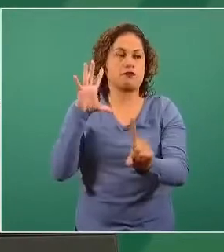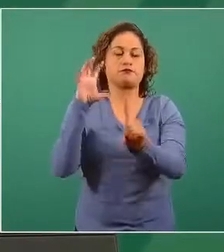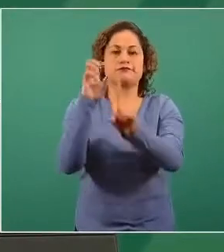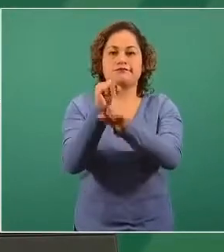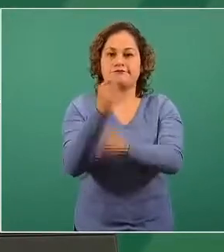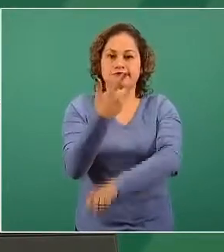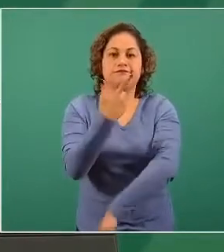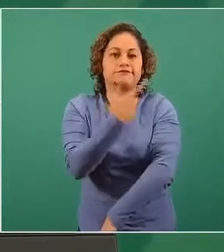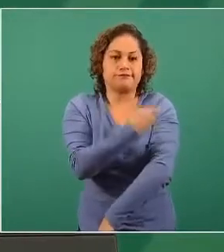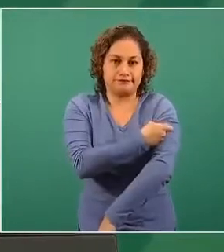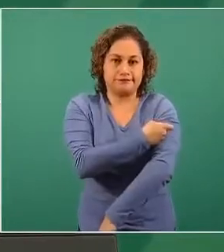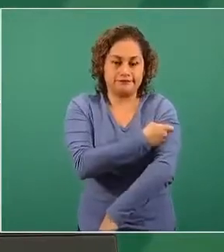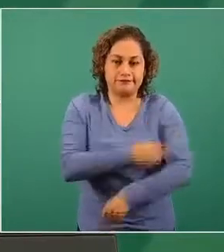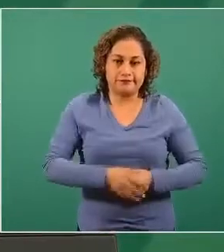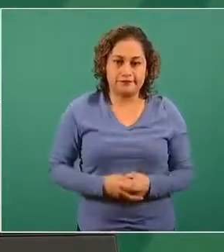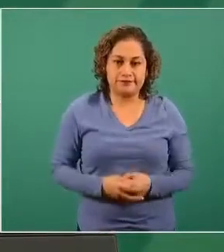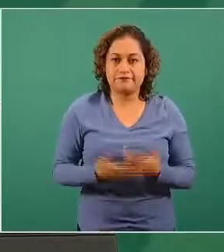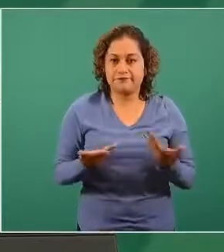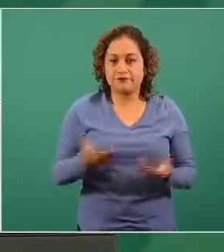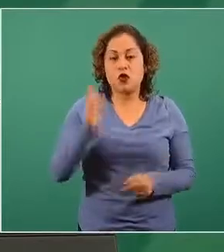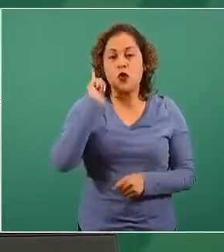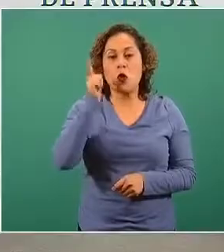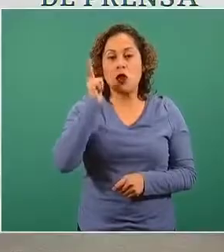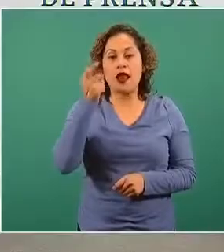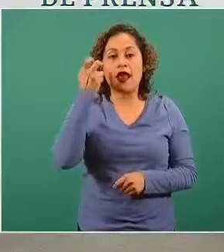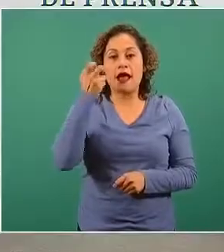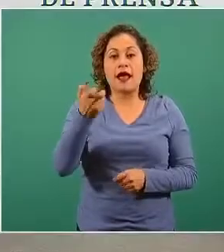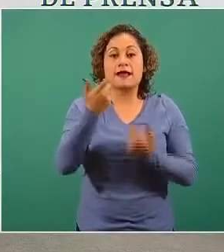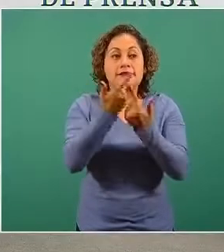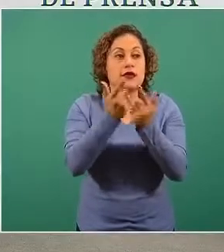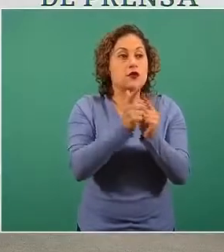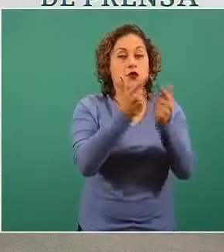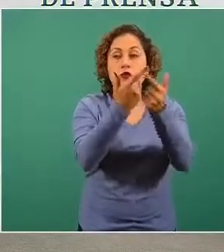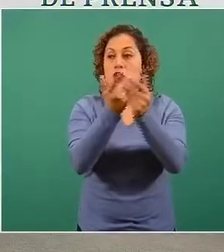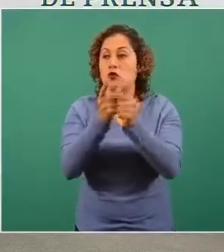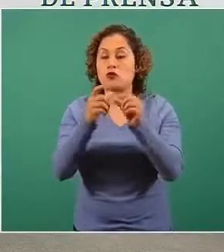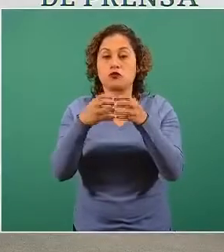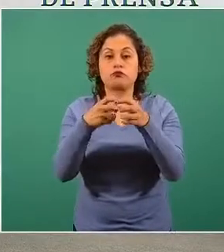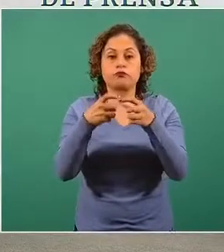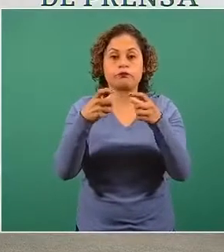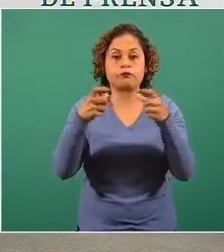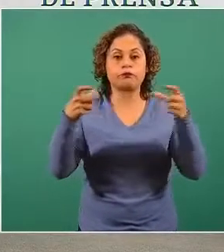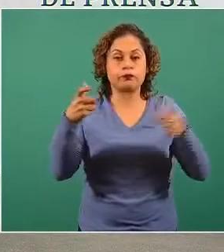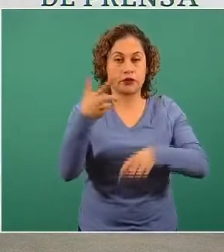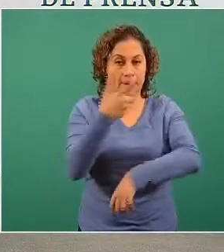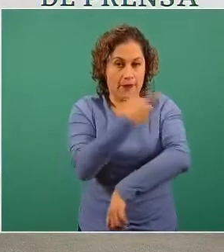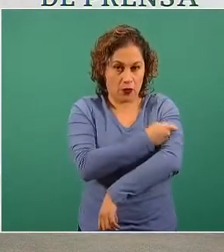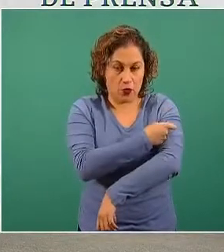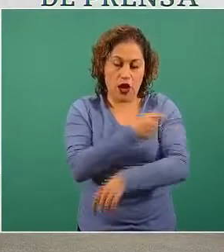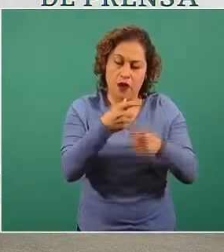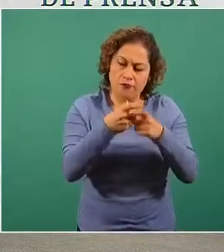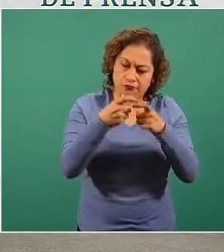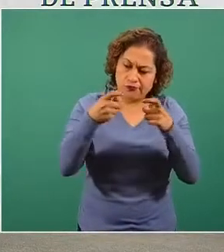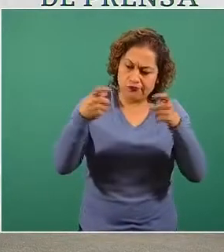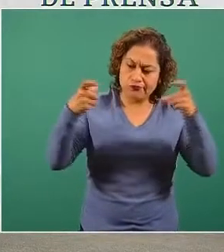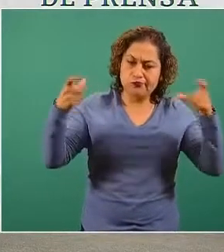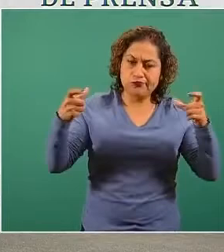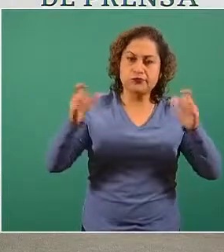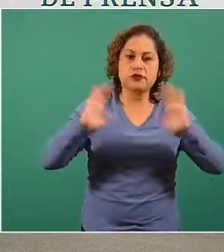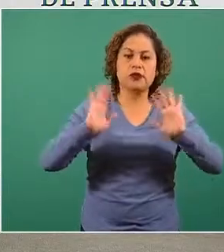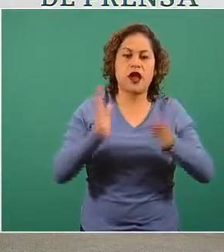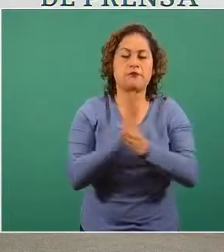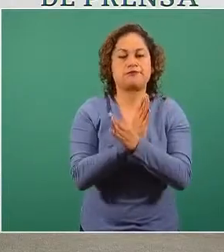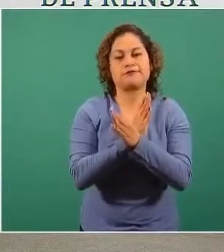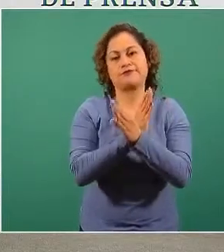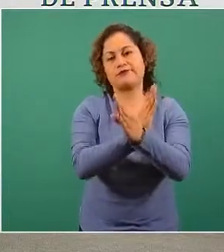famosísima inmunidad de grupo y, sobre todo, antes de lograr esa inmunidad de grupo, lograr